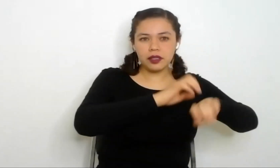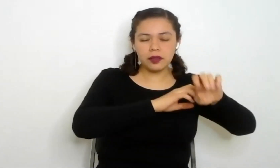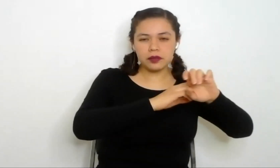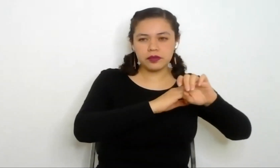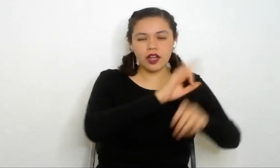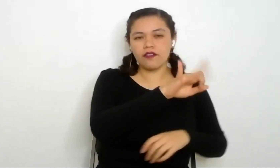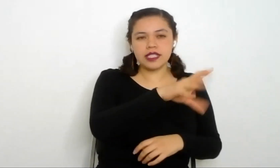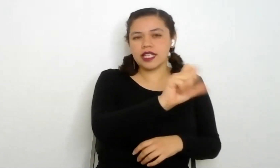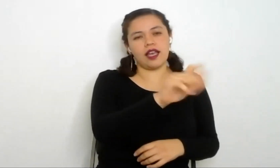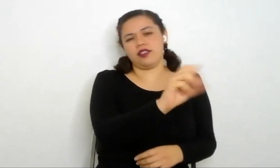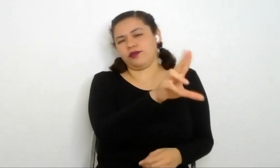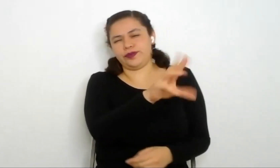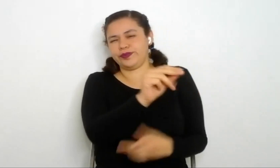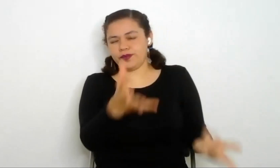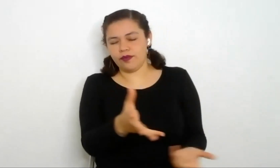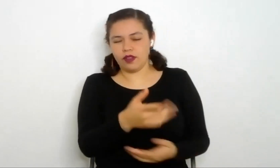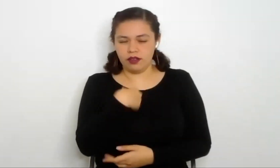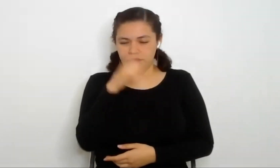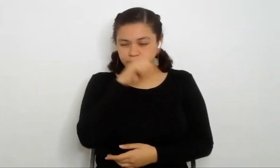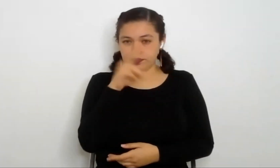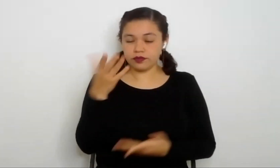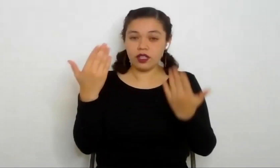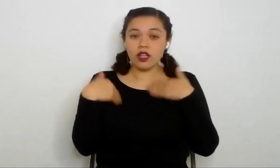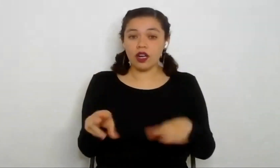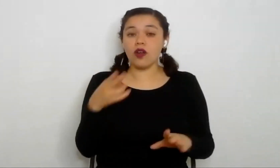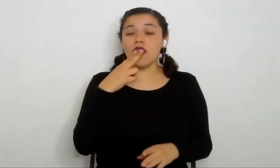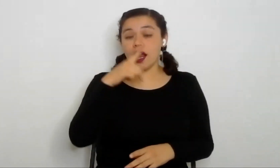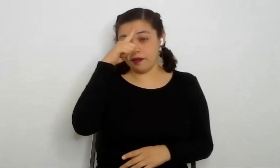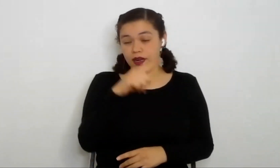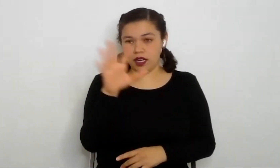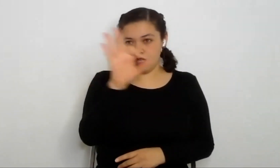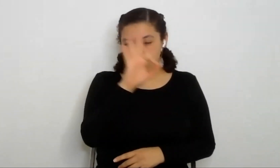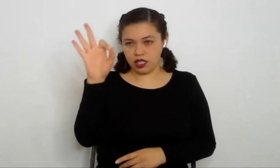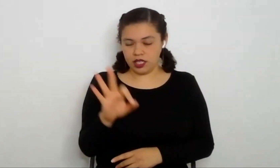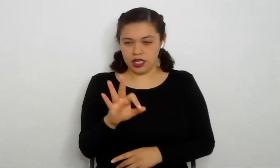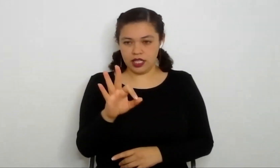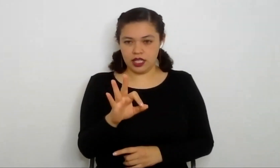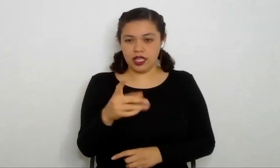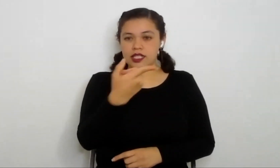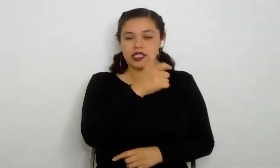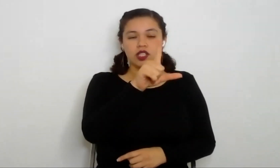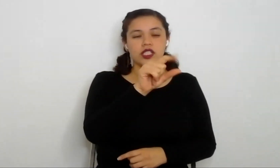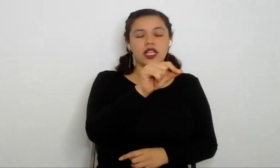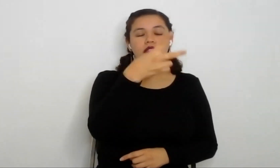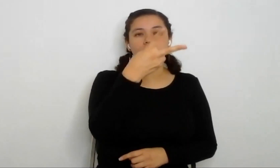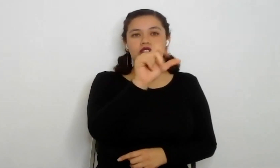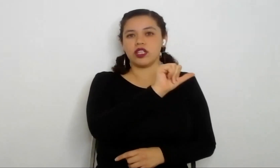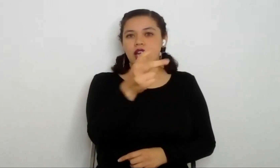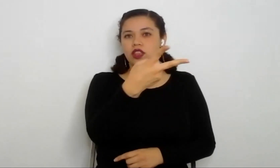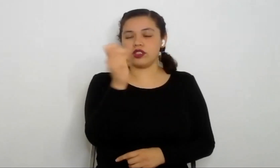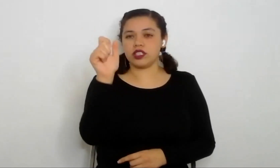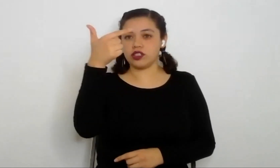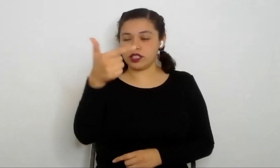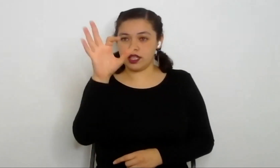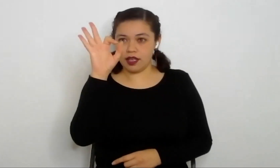Muchas gracias, licenciado. Siguiente pregunta. ¿Sirve de algo el aumento del salario mínimo de 172 a 207